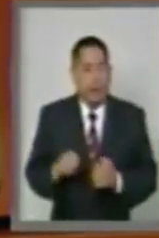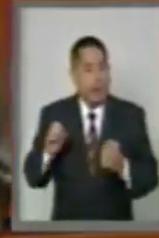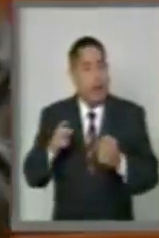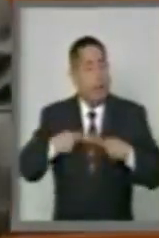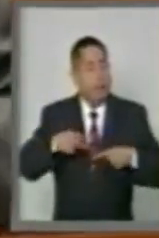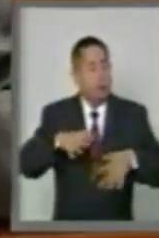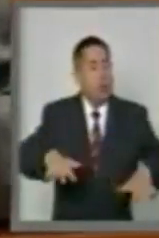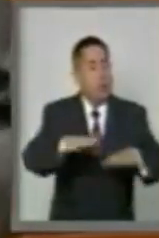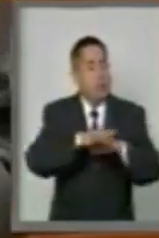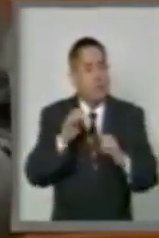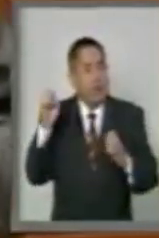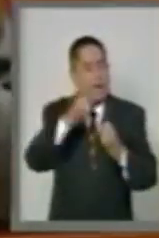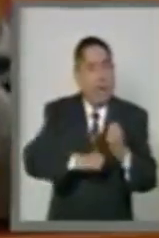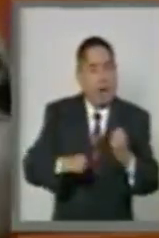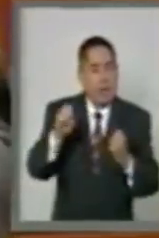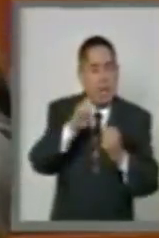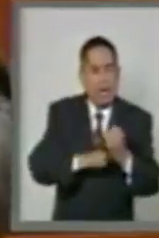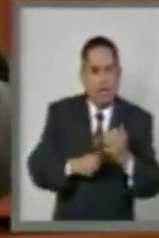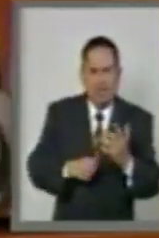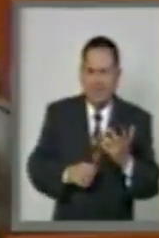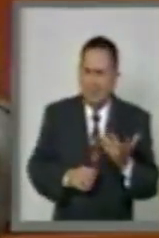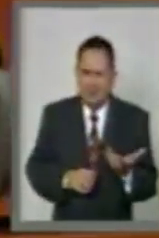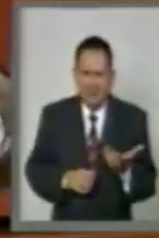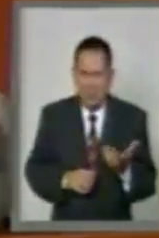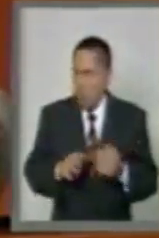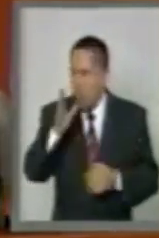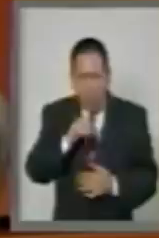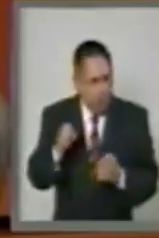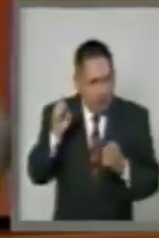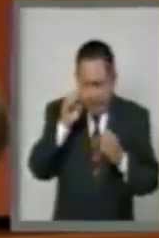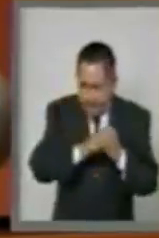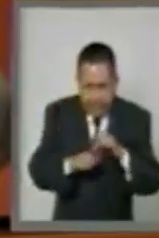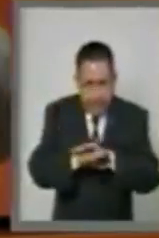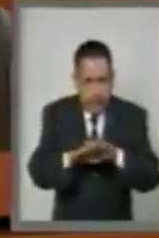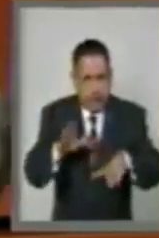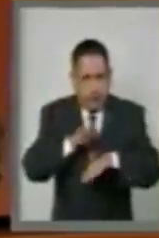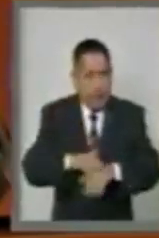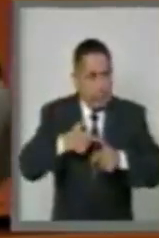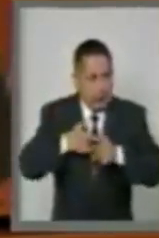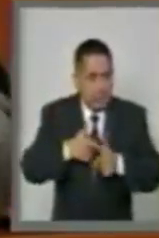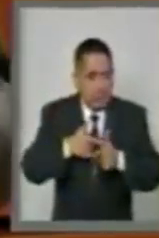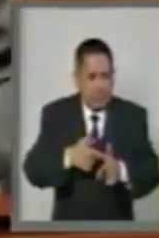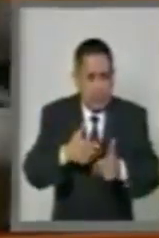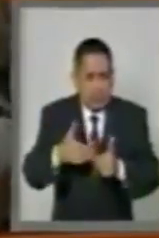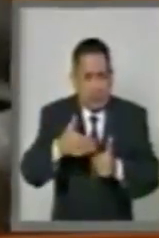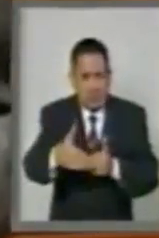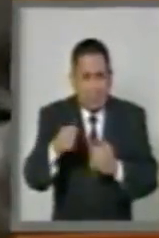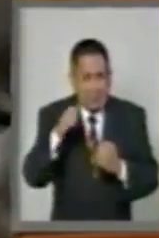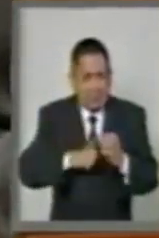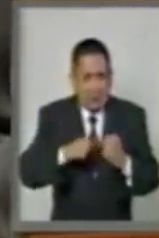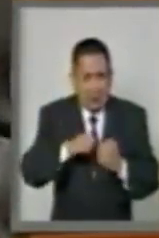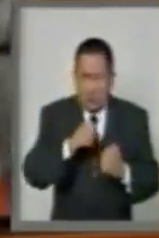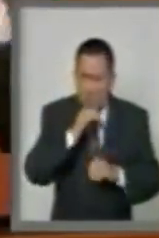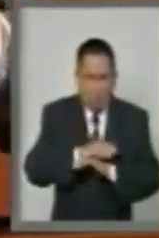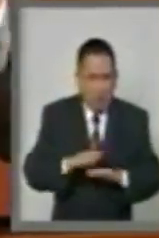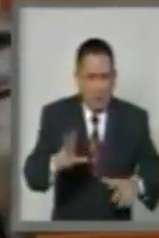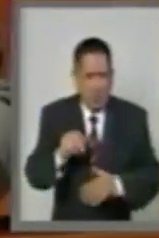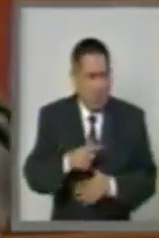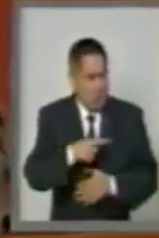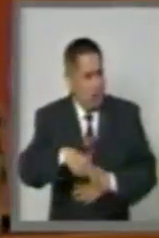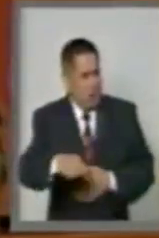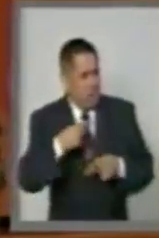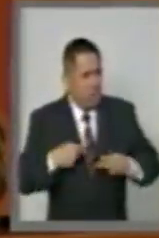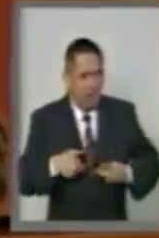pueblo. No se puede engañar al pueblo de manera permanente y absoluta. Cuando se están muriendo de